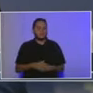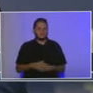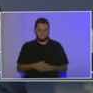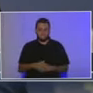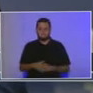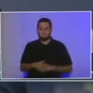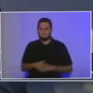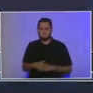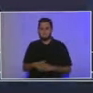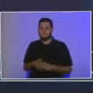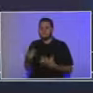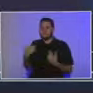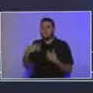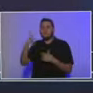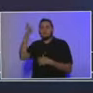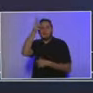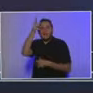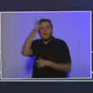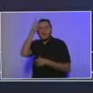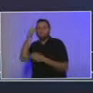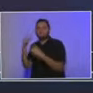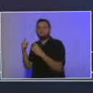una pelea de gallo,